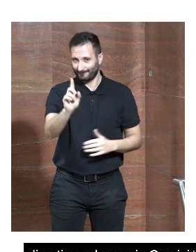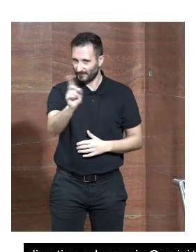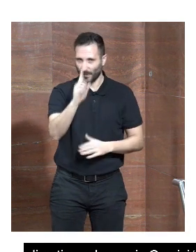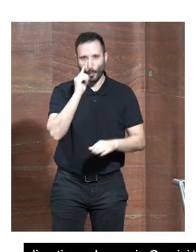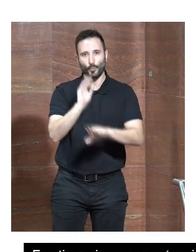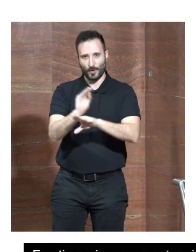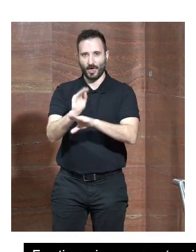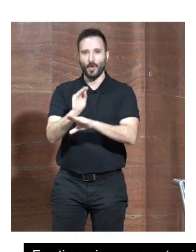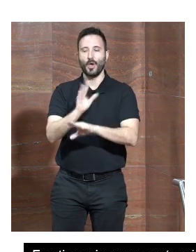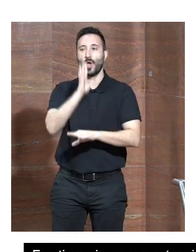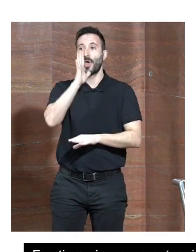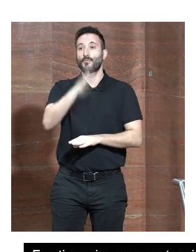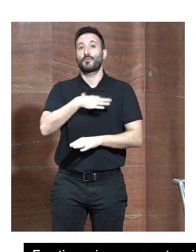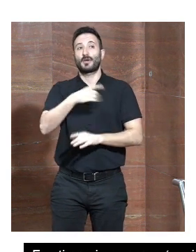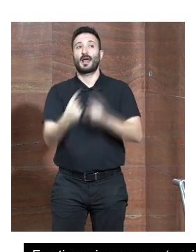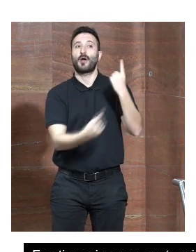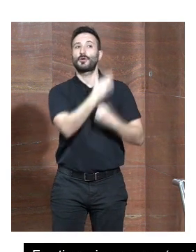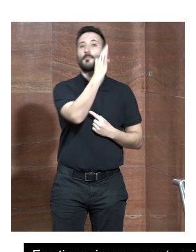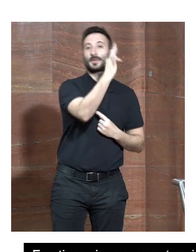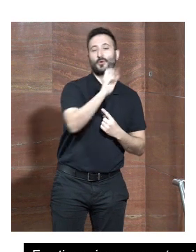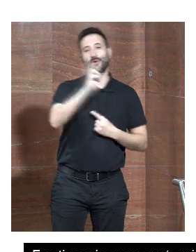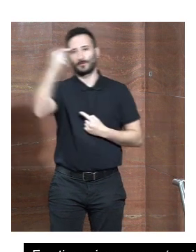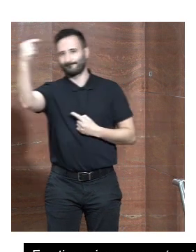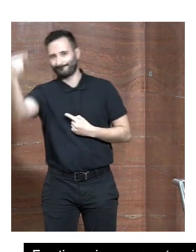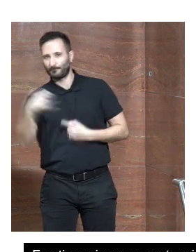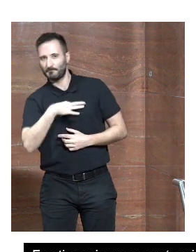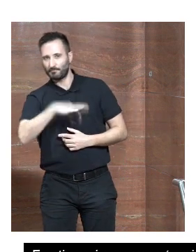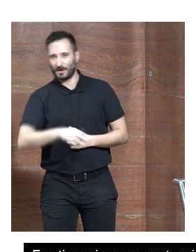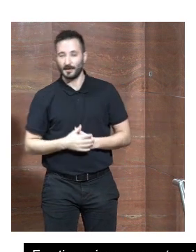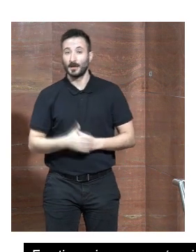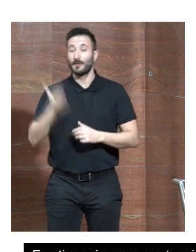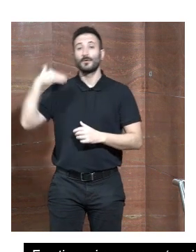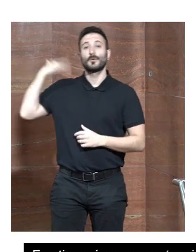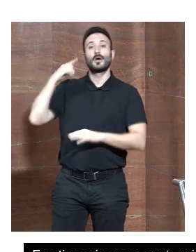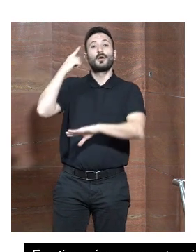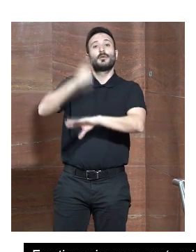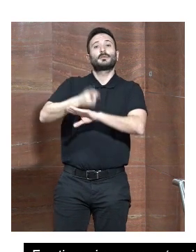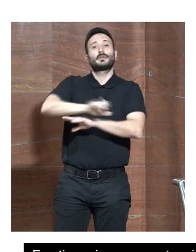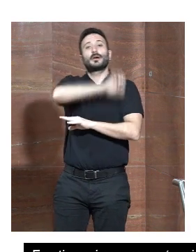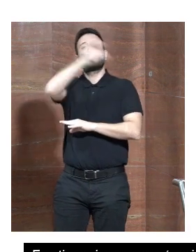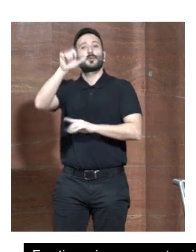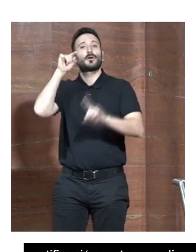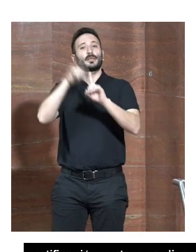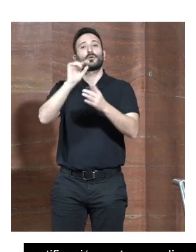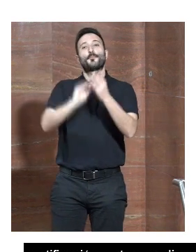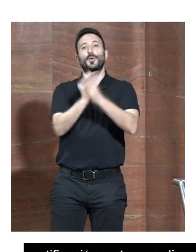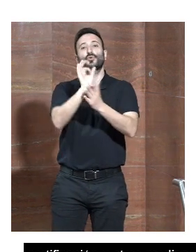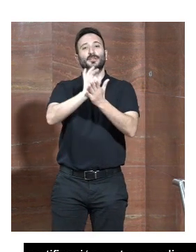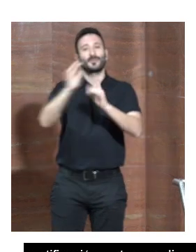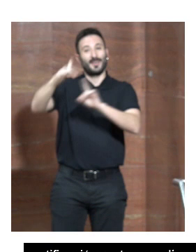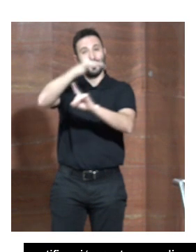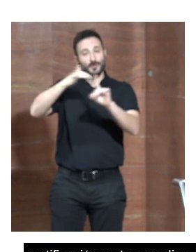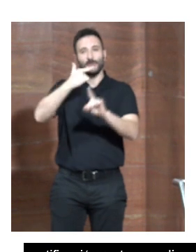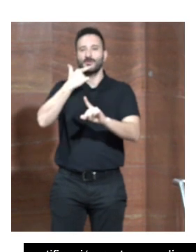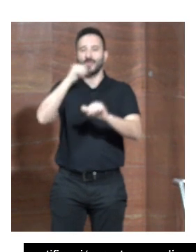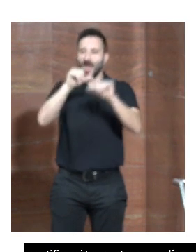que tener cuidado porque puede servir para unos casos, pero para otros. Sí, pero vamos, la Directiva Europea de Accesibilidad a Productos, Servicios y Entornos, que va a